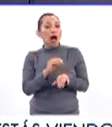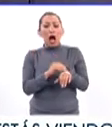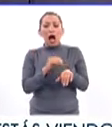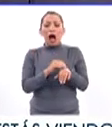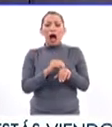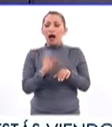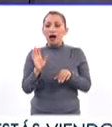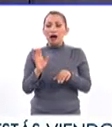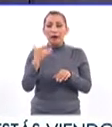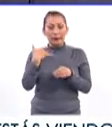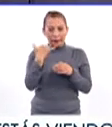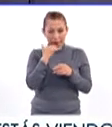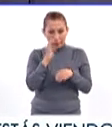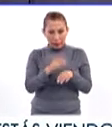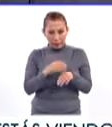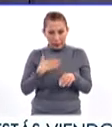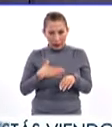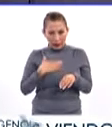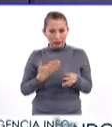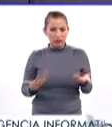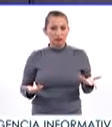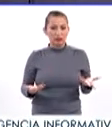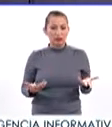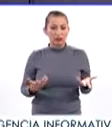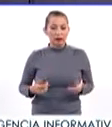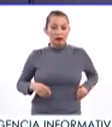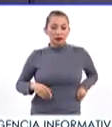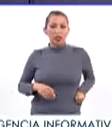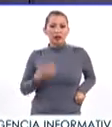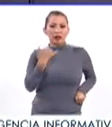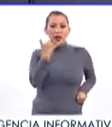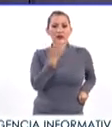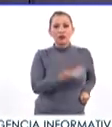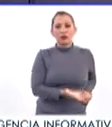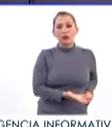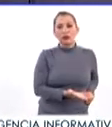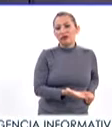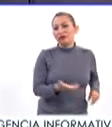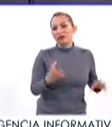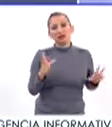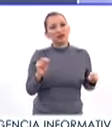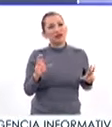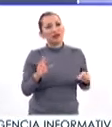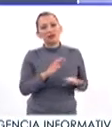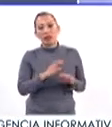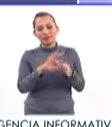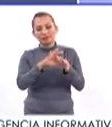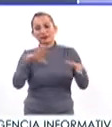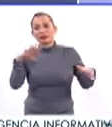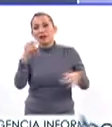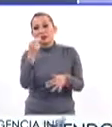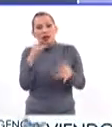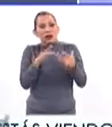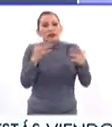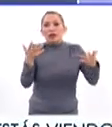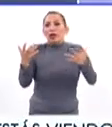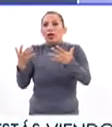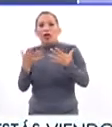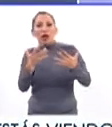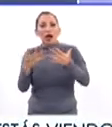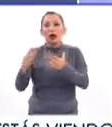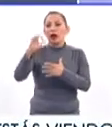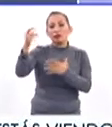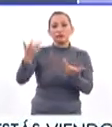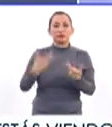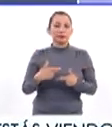de, maestra, ¿me permite ir al baño? Y trae guardado el celular, ¿no? Porque ya necesita el contacto